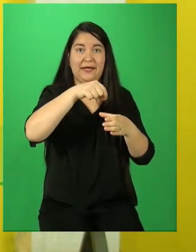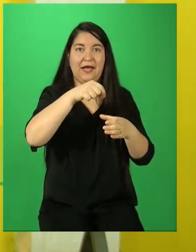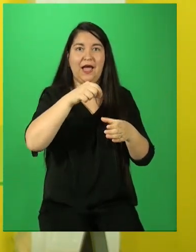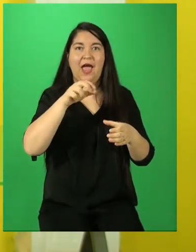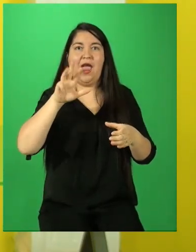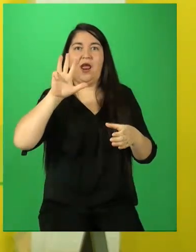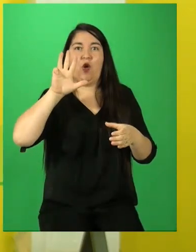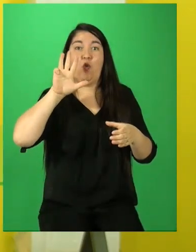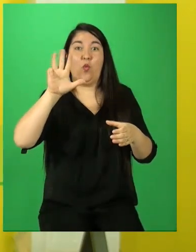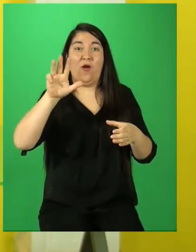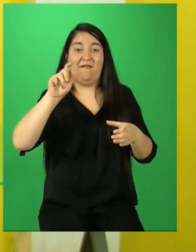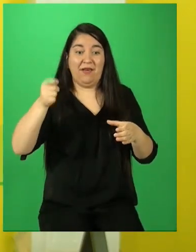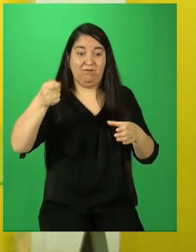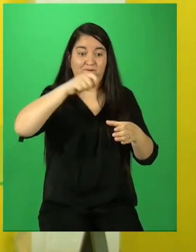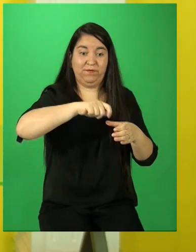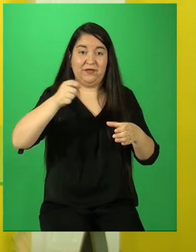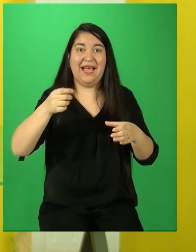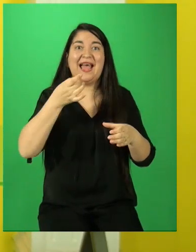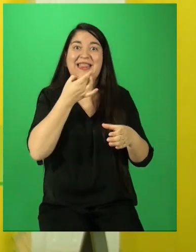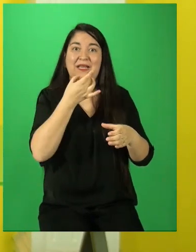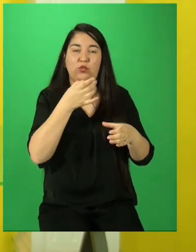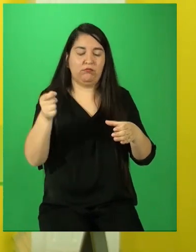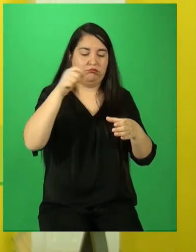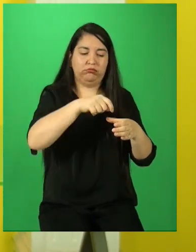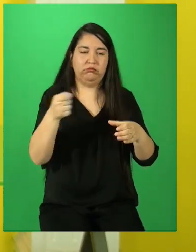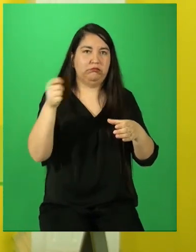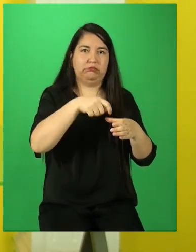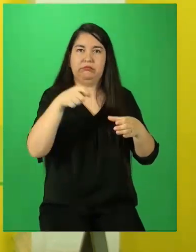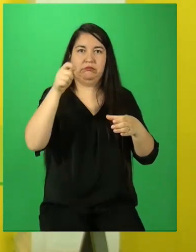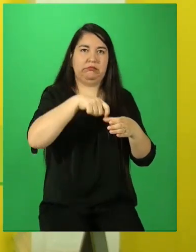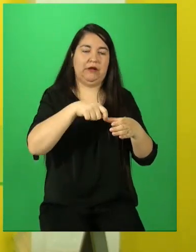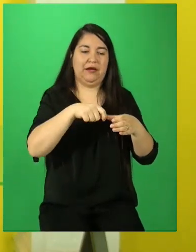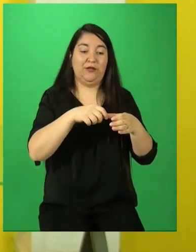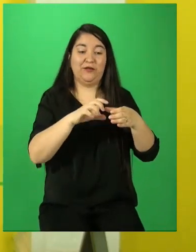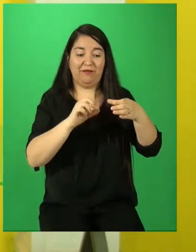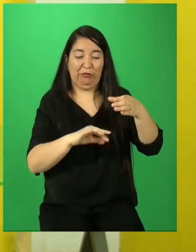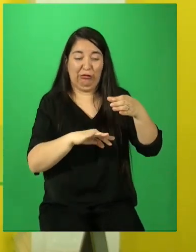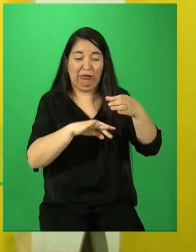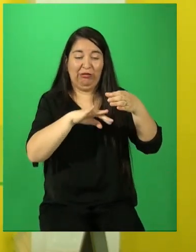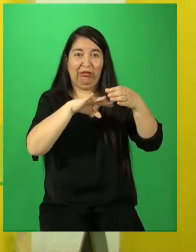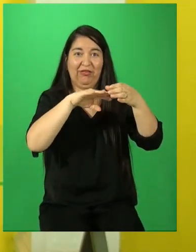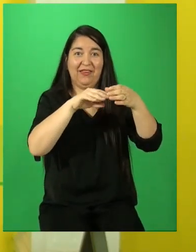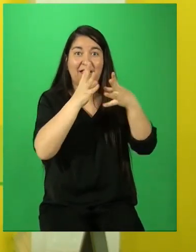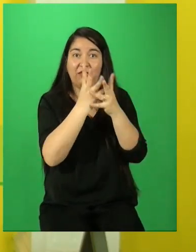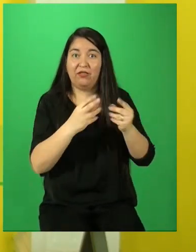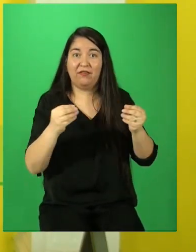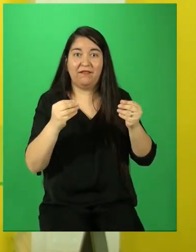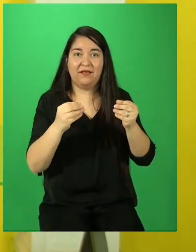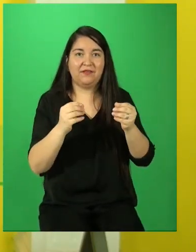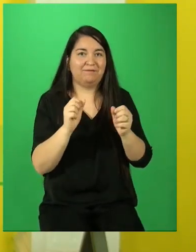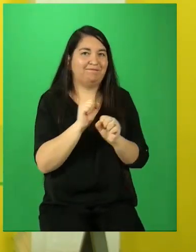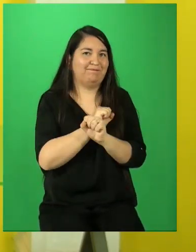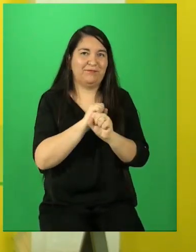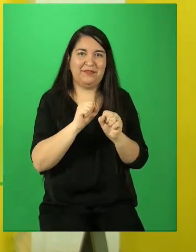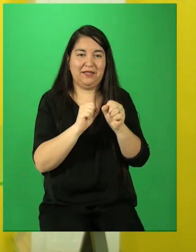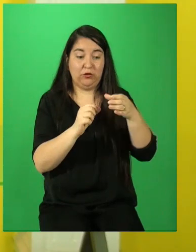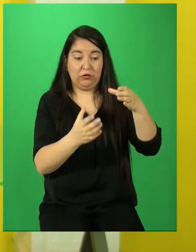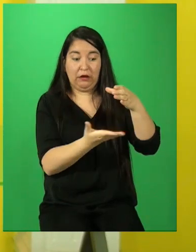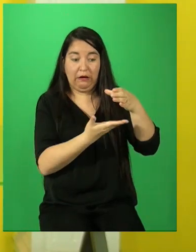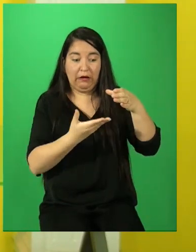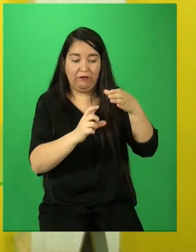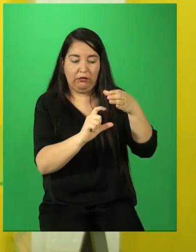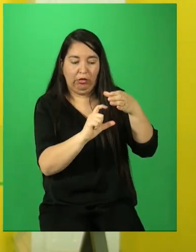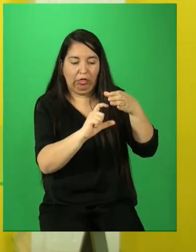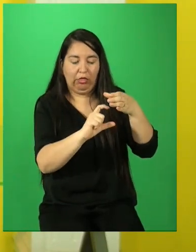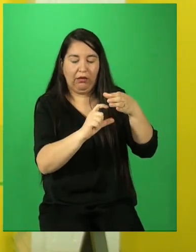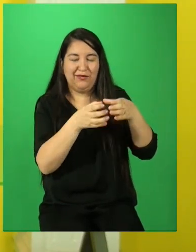9 cucharadas de azúcar. Probablemente ese azúcar no se alcanza a disolver, va a quedar en el fondo de la taza y ese té va a